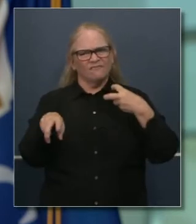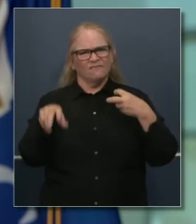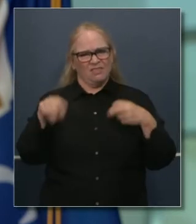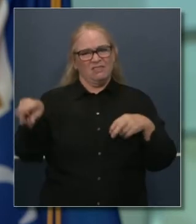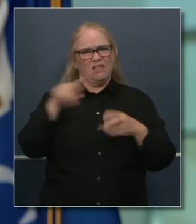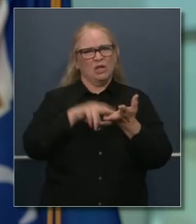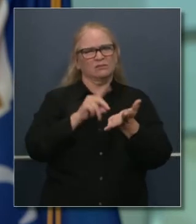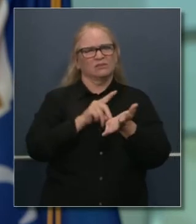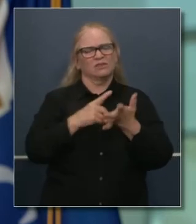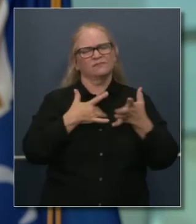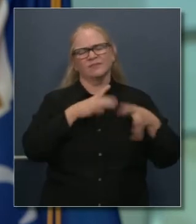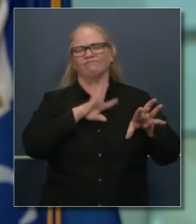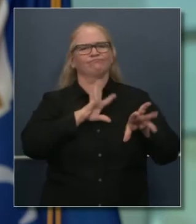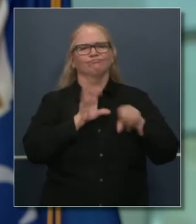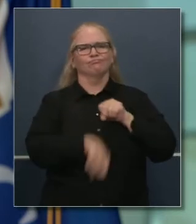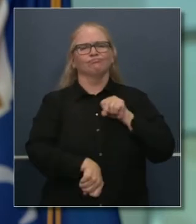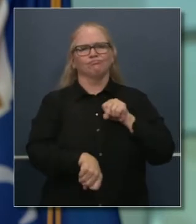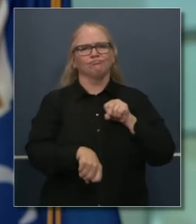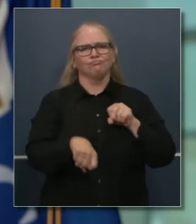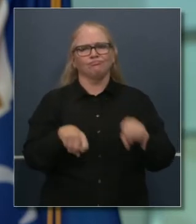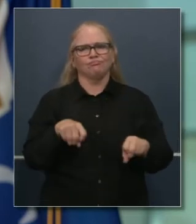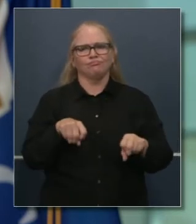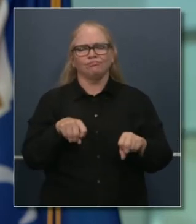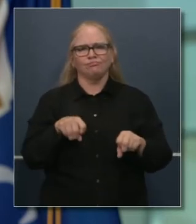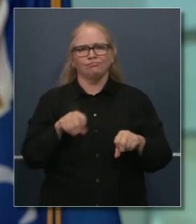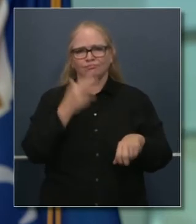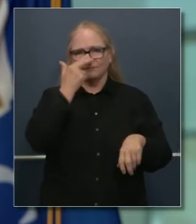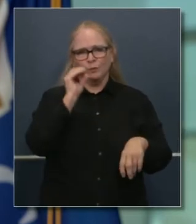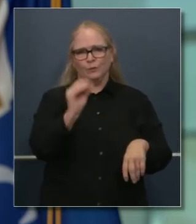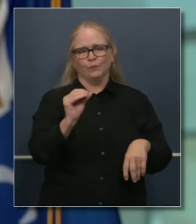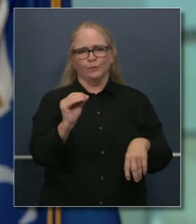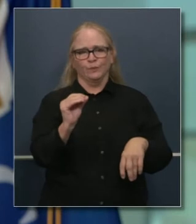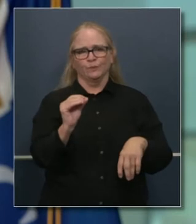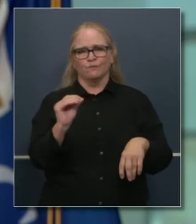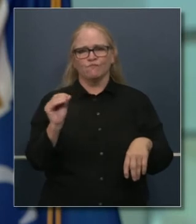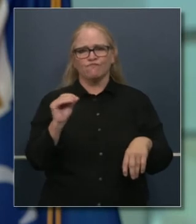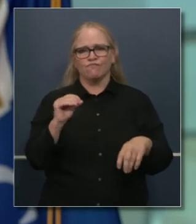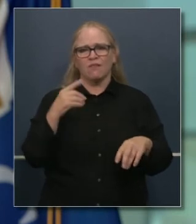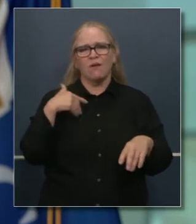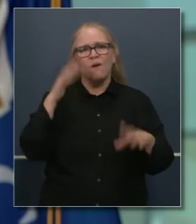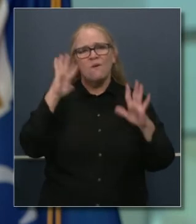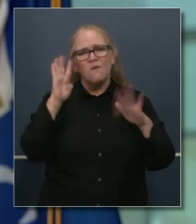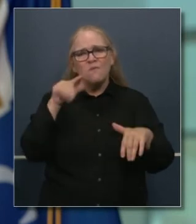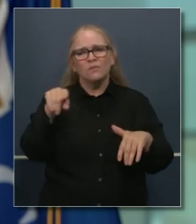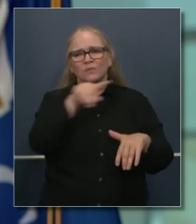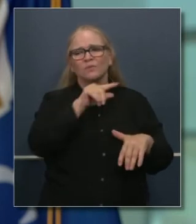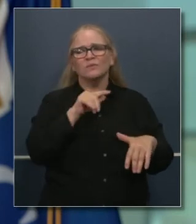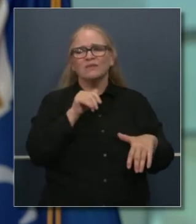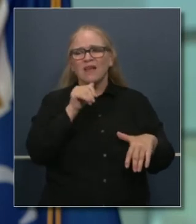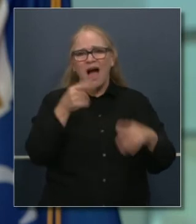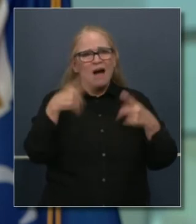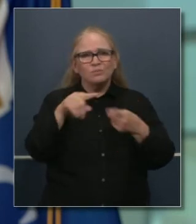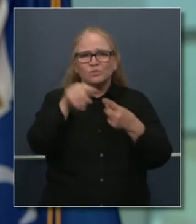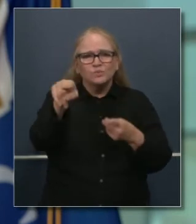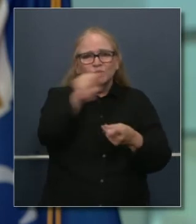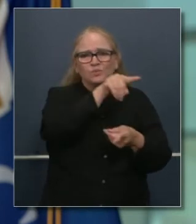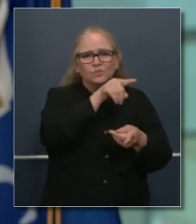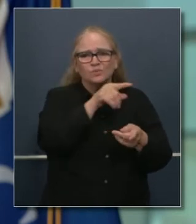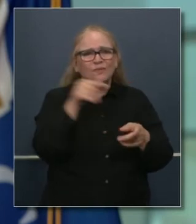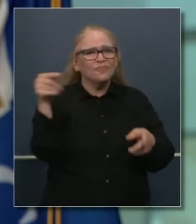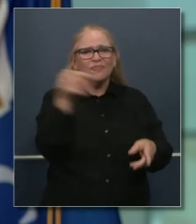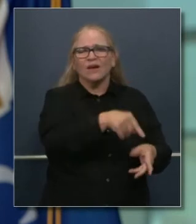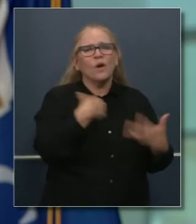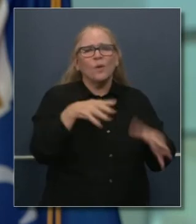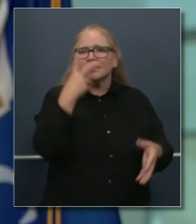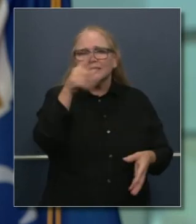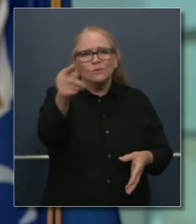quiero que sepan ustedes que ninguno de nosotros dios nos salva guarde debemos terminar en esas circunstancias